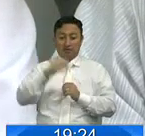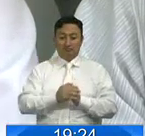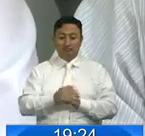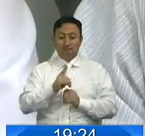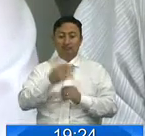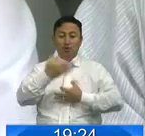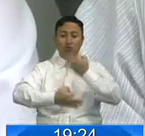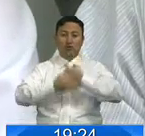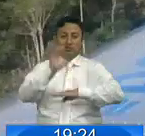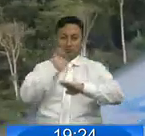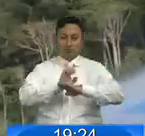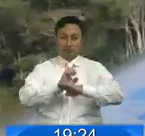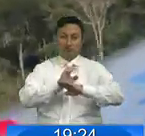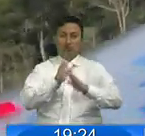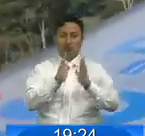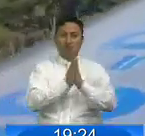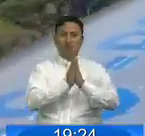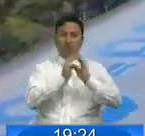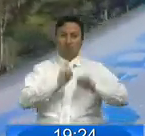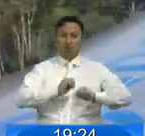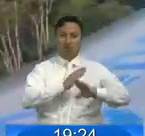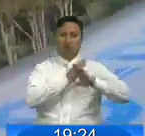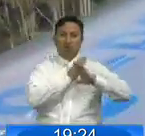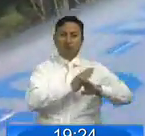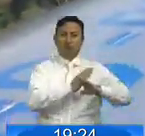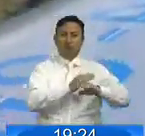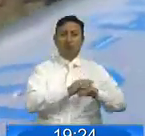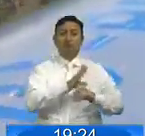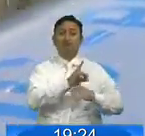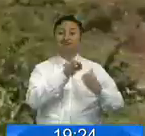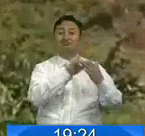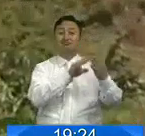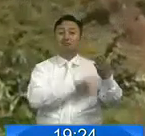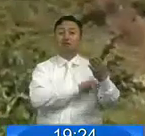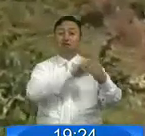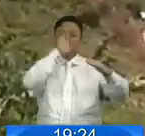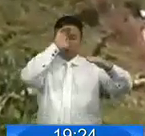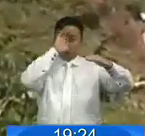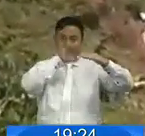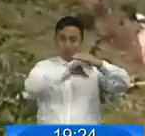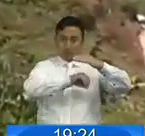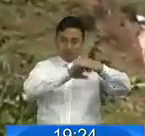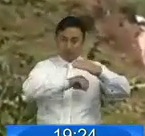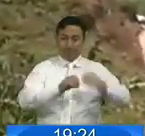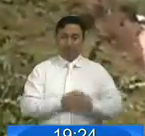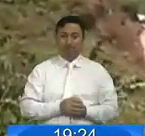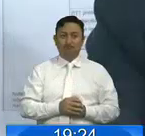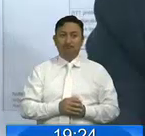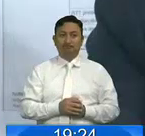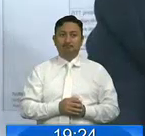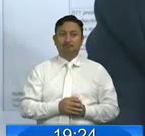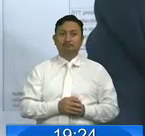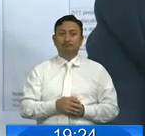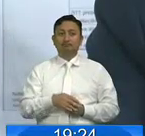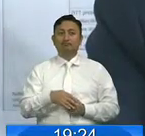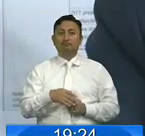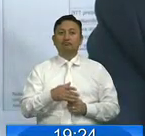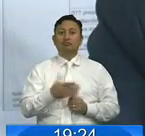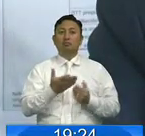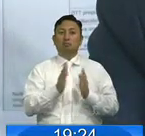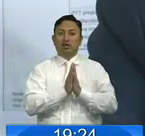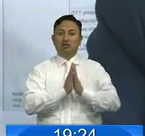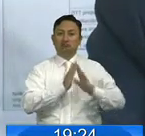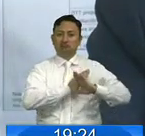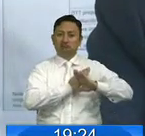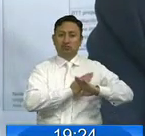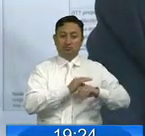la justicia ecuatoriana una acción de protección en contra del proyecto minero Pananza San Carlos. Una acción de protección